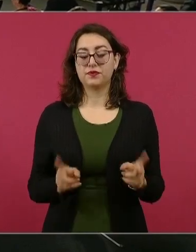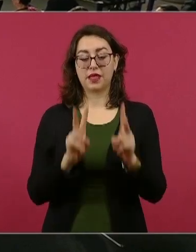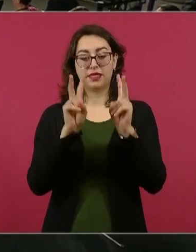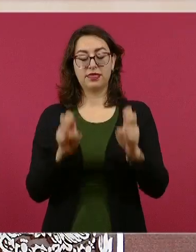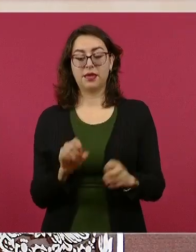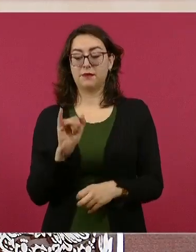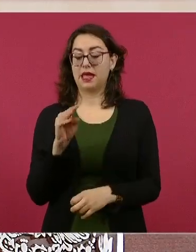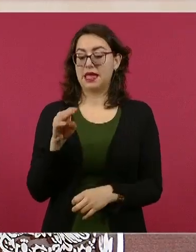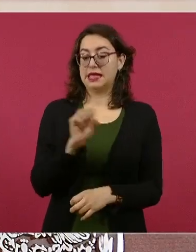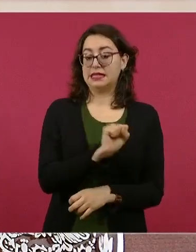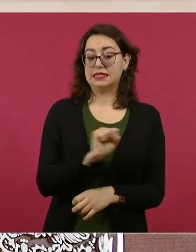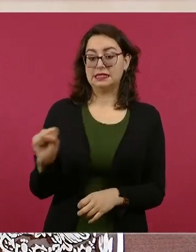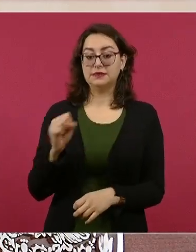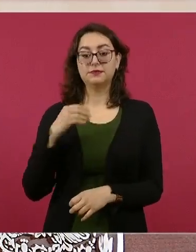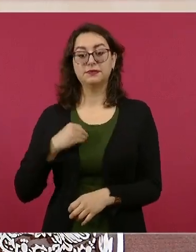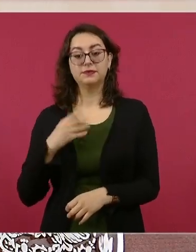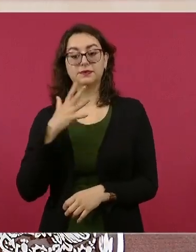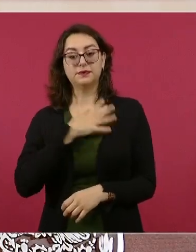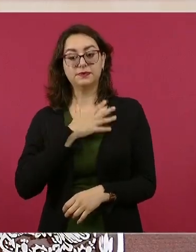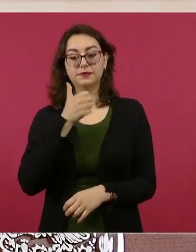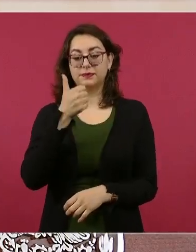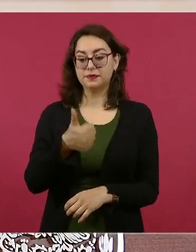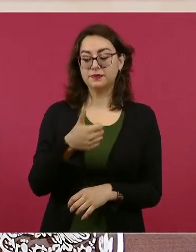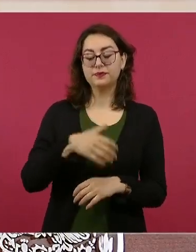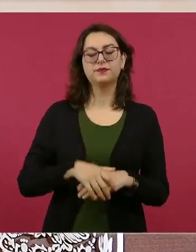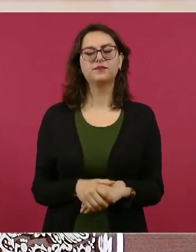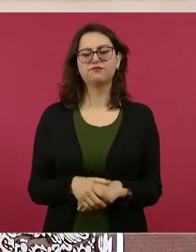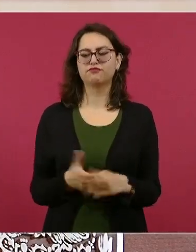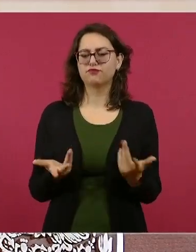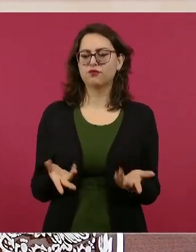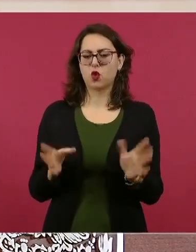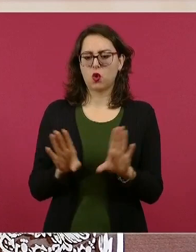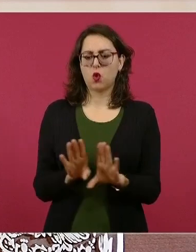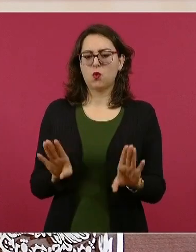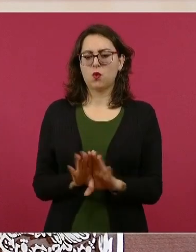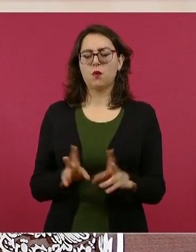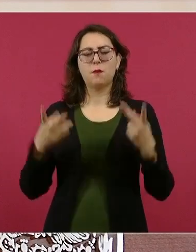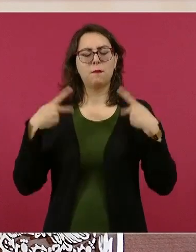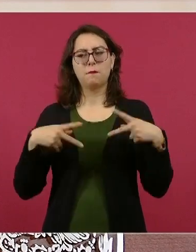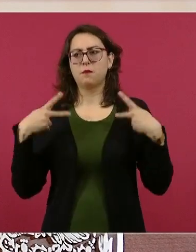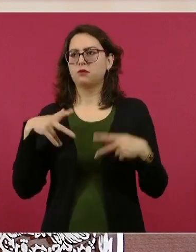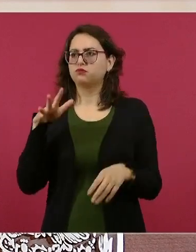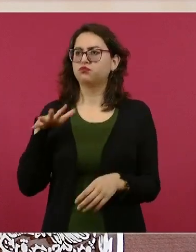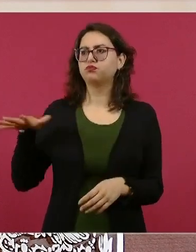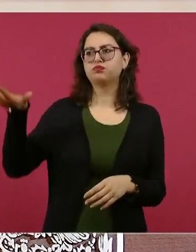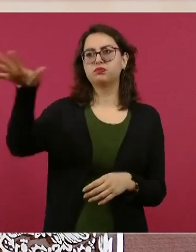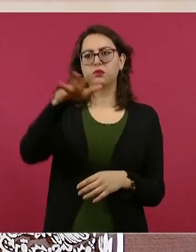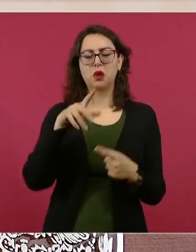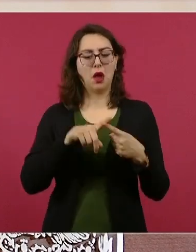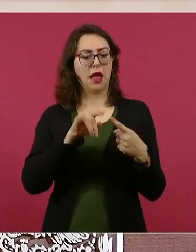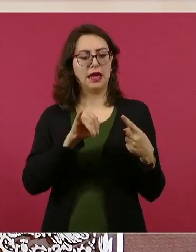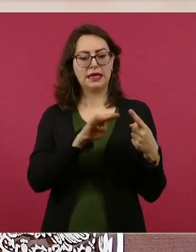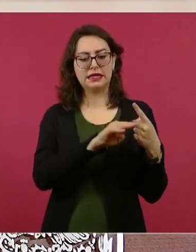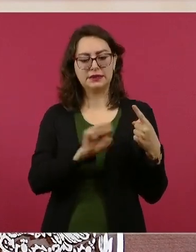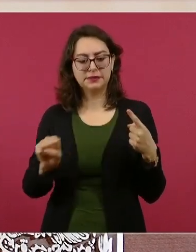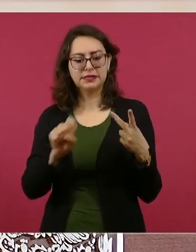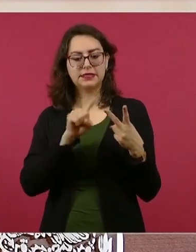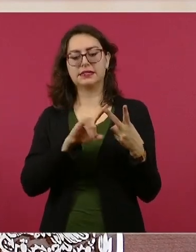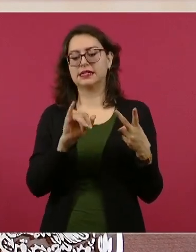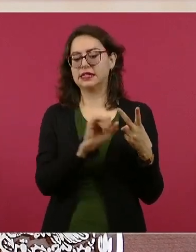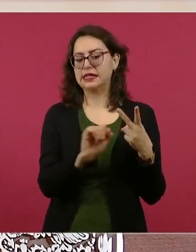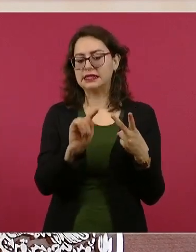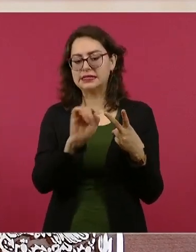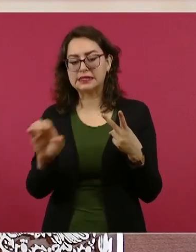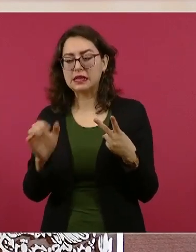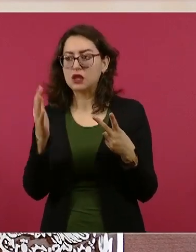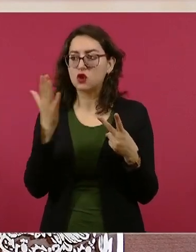Bienestar, la institución de atención médica de la cuarta transformación para las personas sin seguridad social. Y esta ocasión